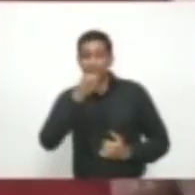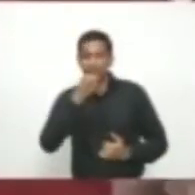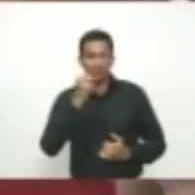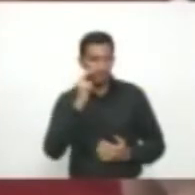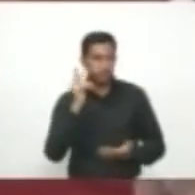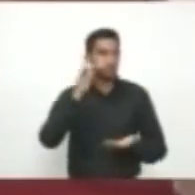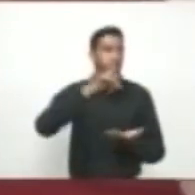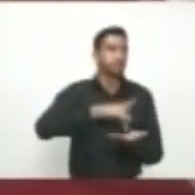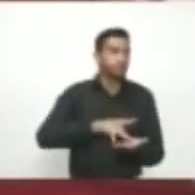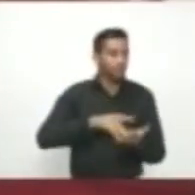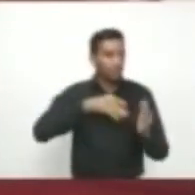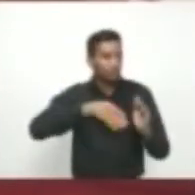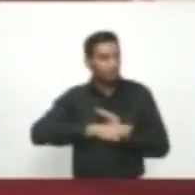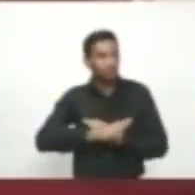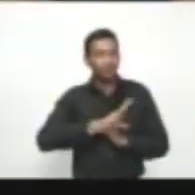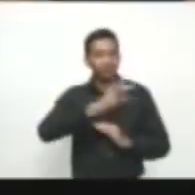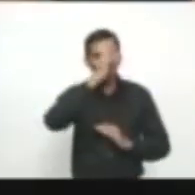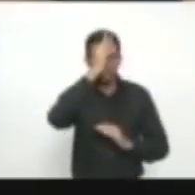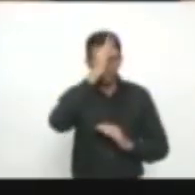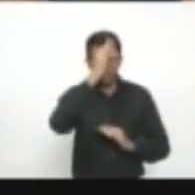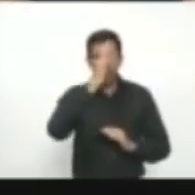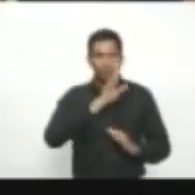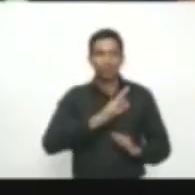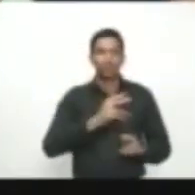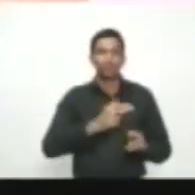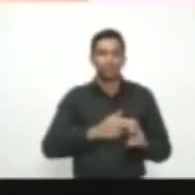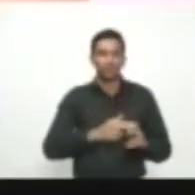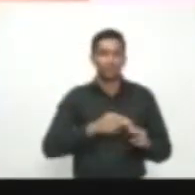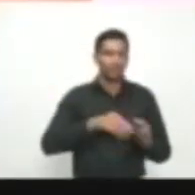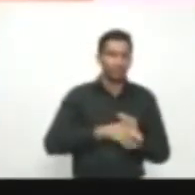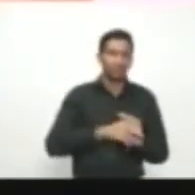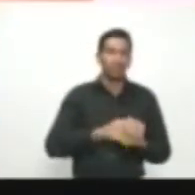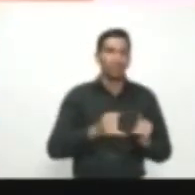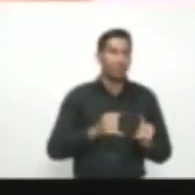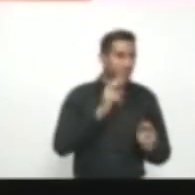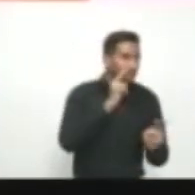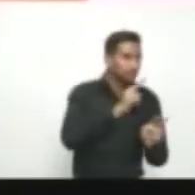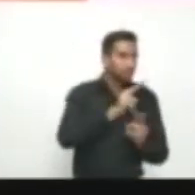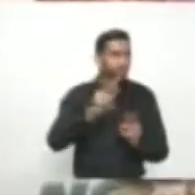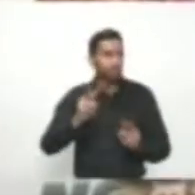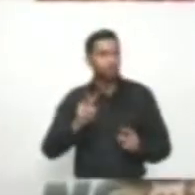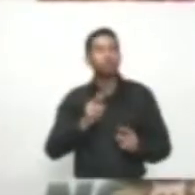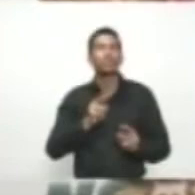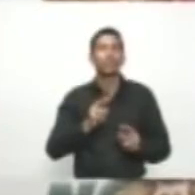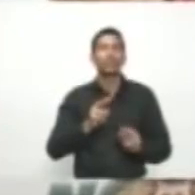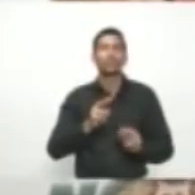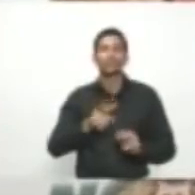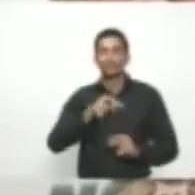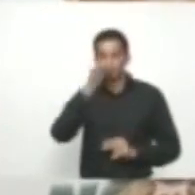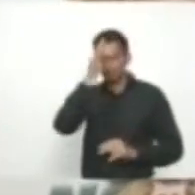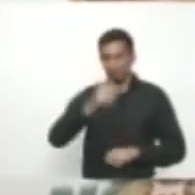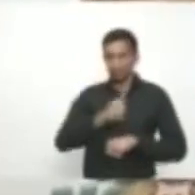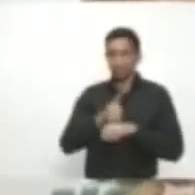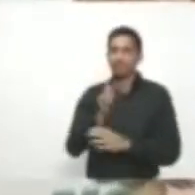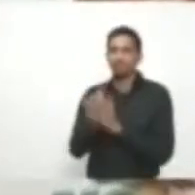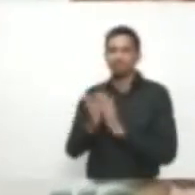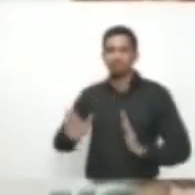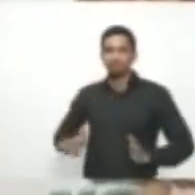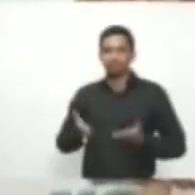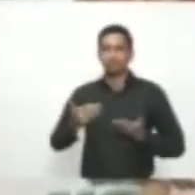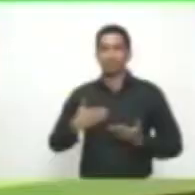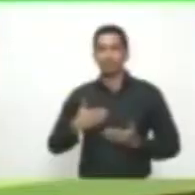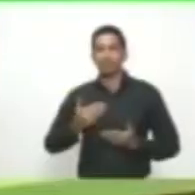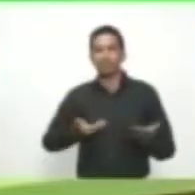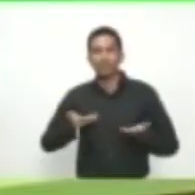las instalaciones de Hospiogar, aseguran que tomarán los correctivos para mejorar la prestación del servicio. Pilar Bustamante, Las Noticias, un compromiso con la